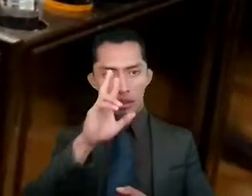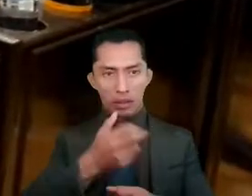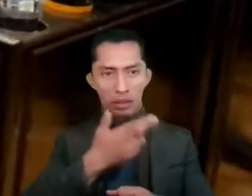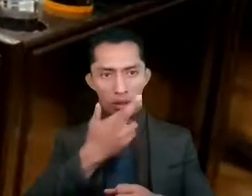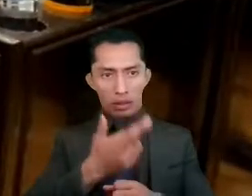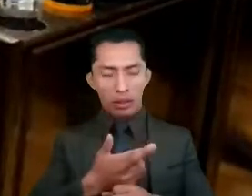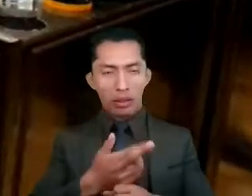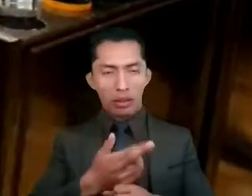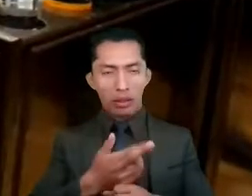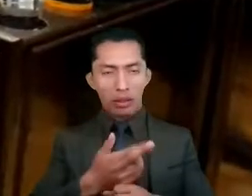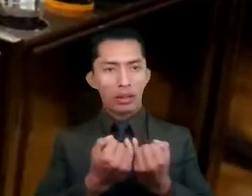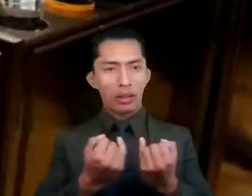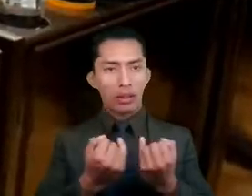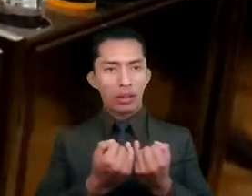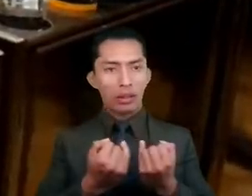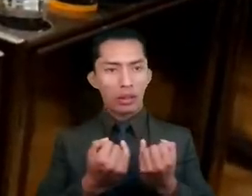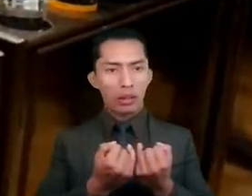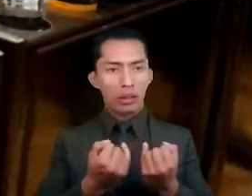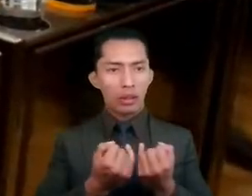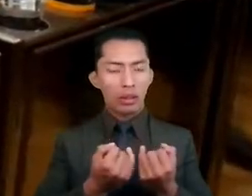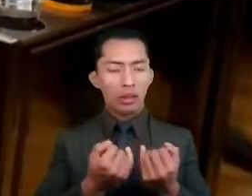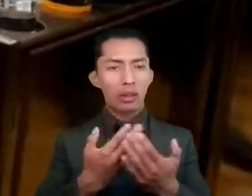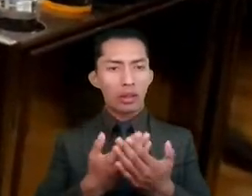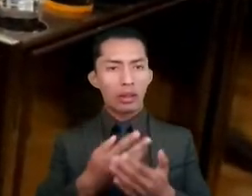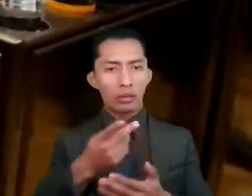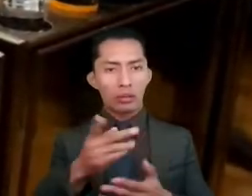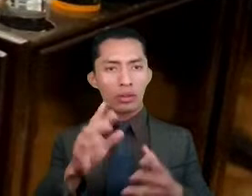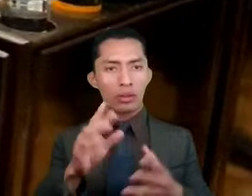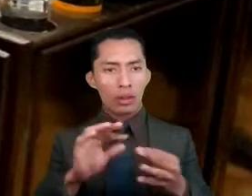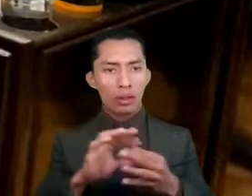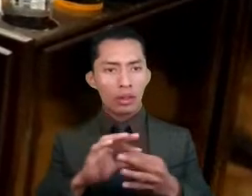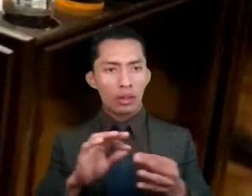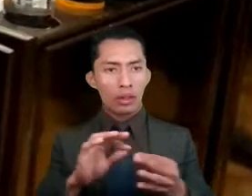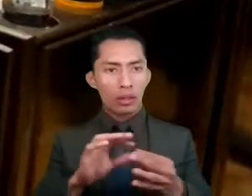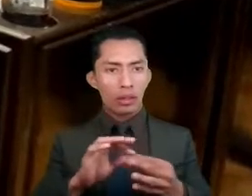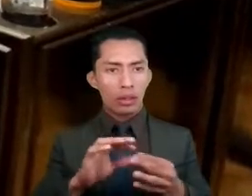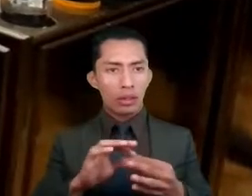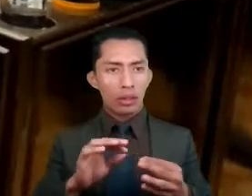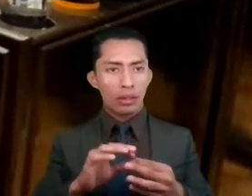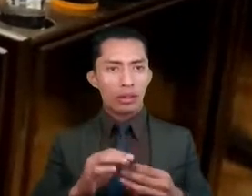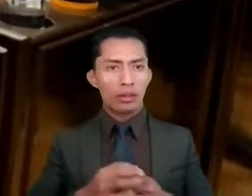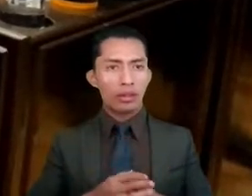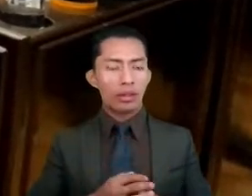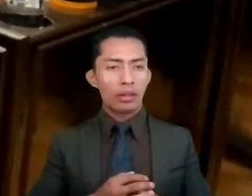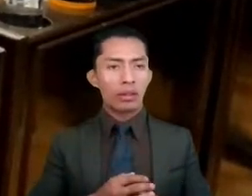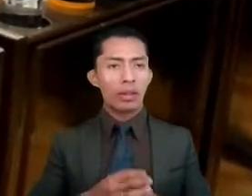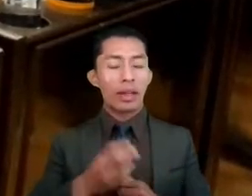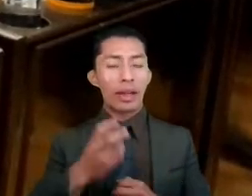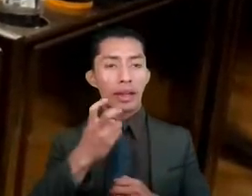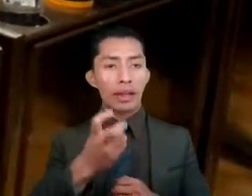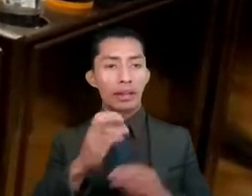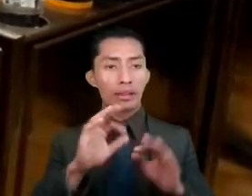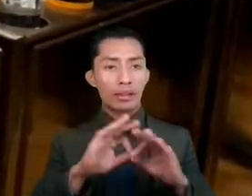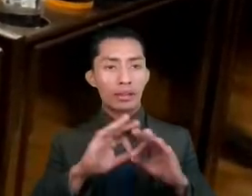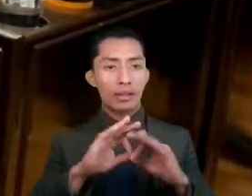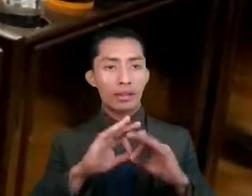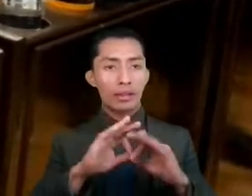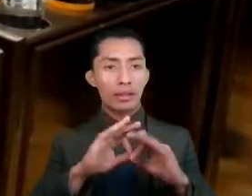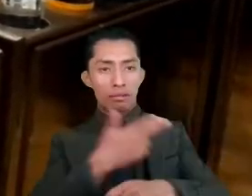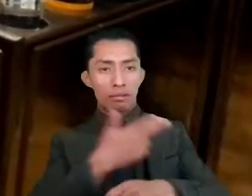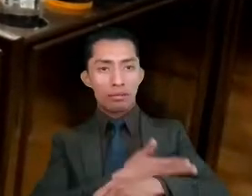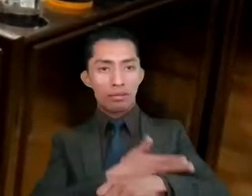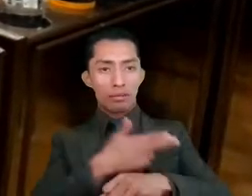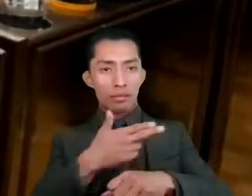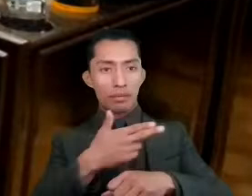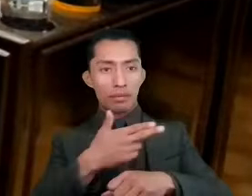a su vez faltan 2 grupos parlamentarios a los cuales tendría que darle respuesta. Bajo este mecanismo de transparencia, rendición de